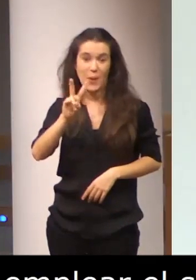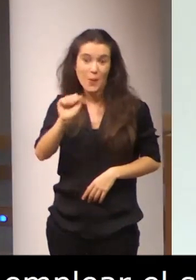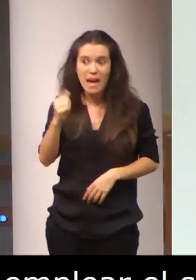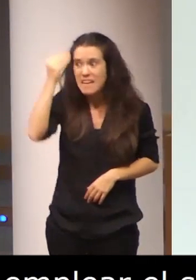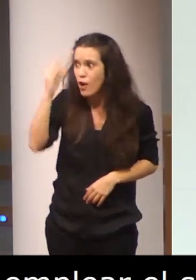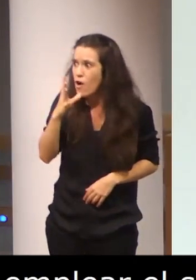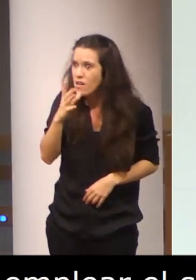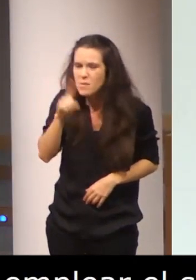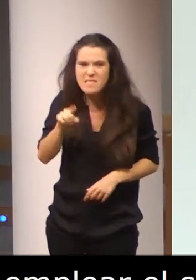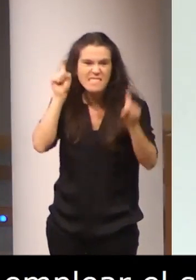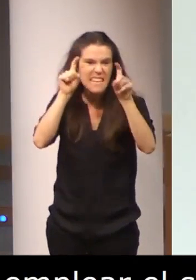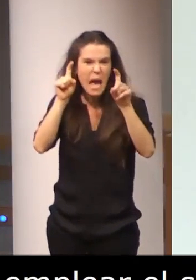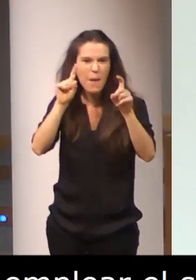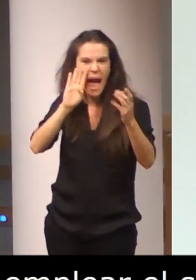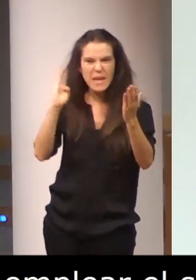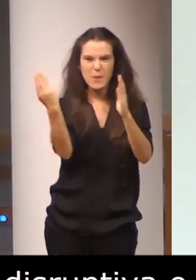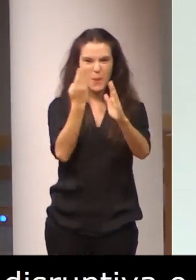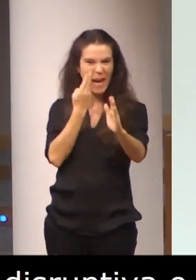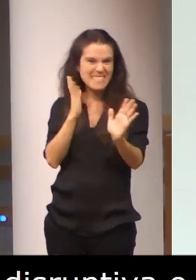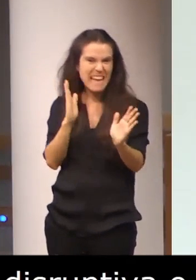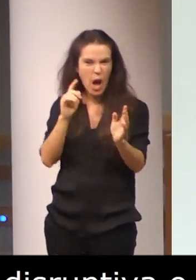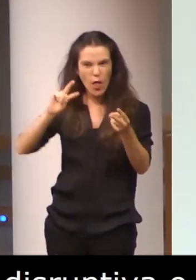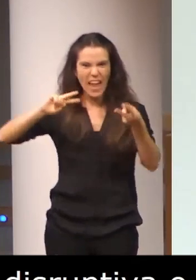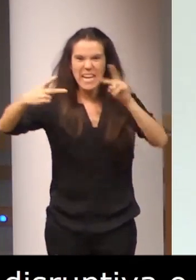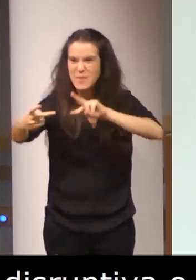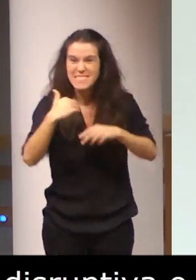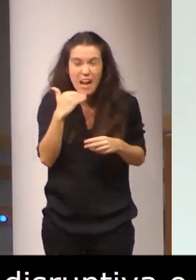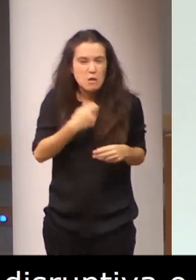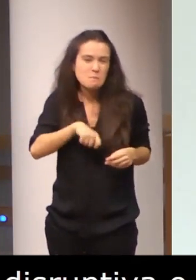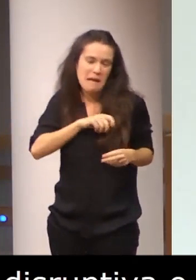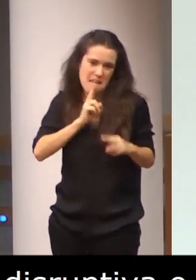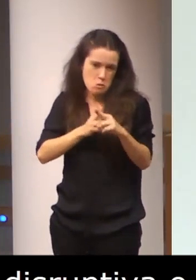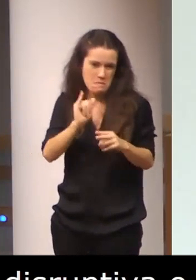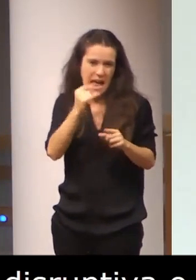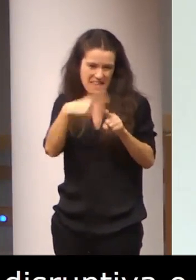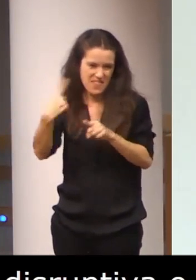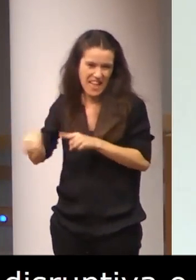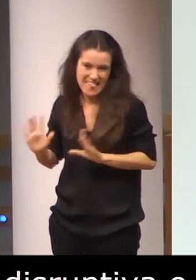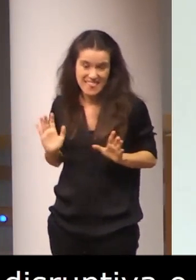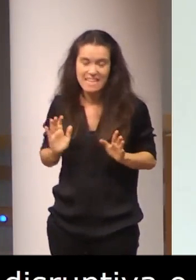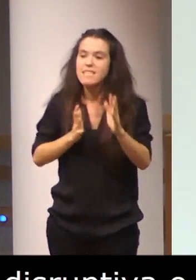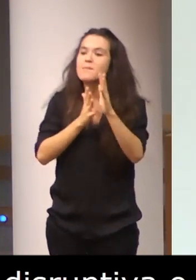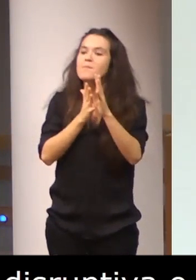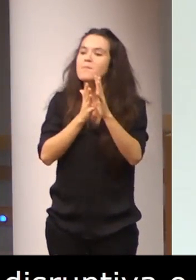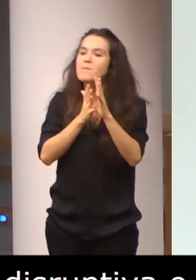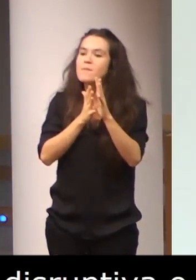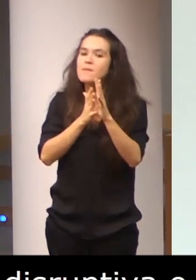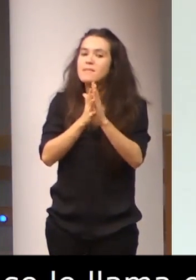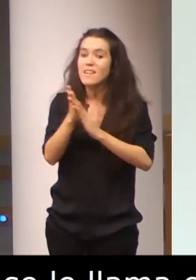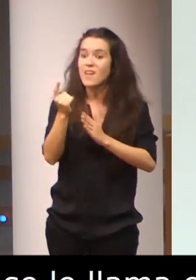llama enseñanza inversa o enseñanza del revés o algo así creo que se le llama, que es el flipped classroom,